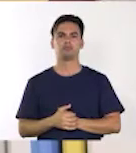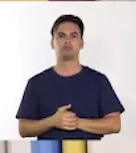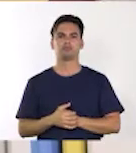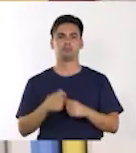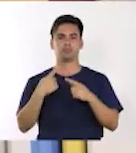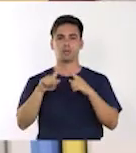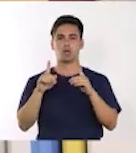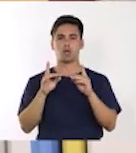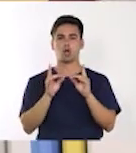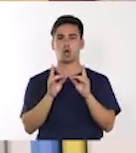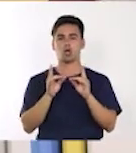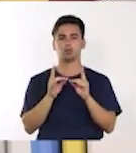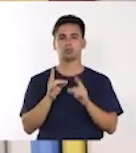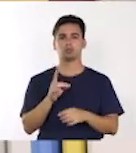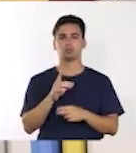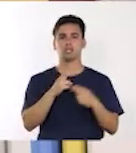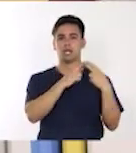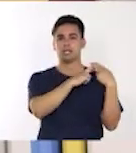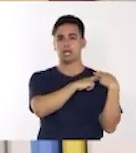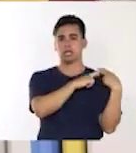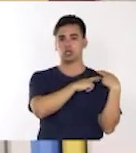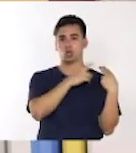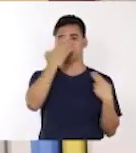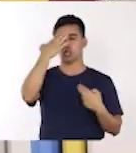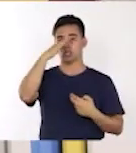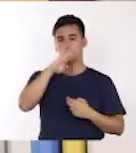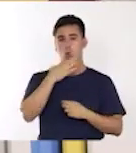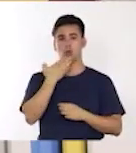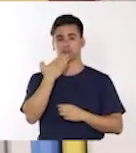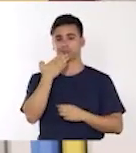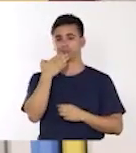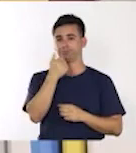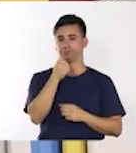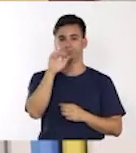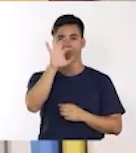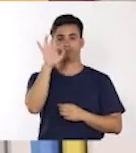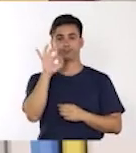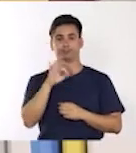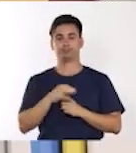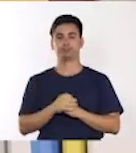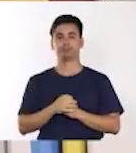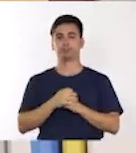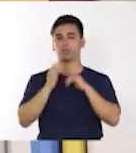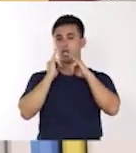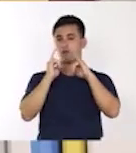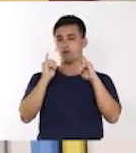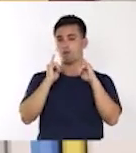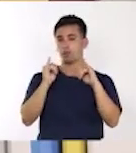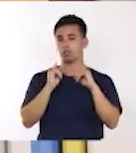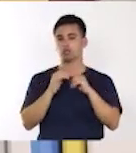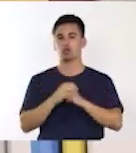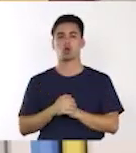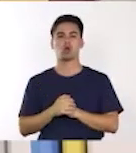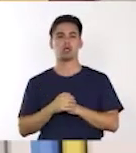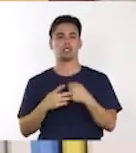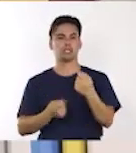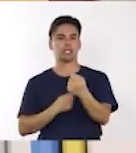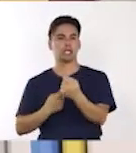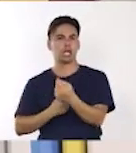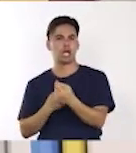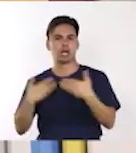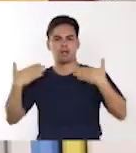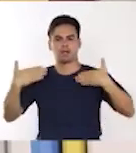Y Razones de Cuba, que es un excelente sitio con informaciones especiales y audiovisuales